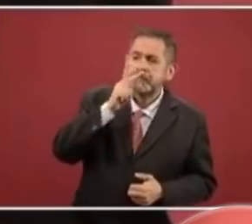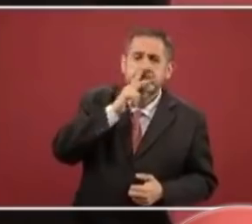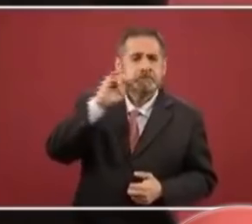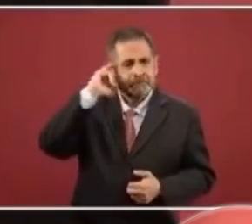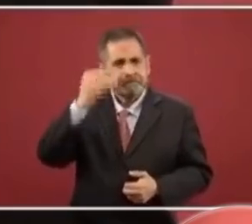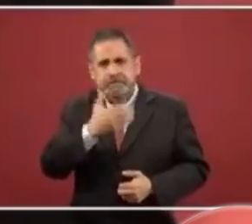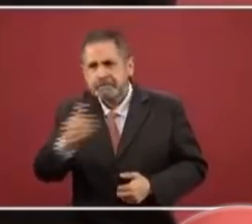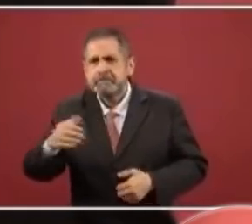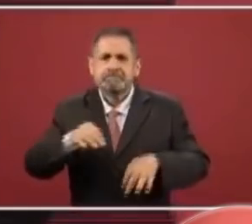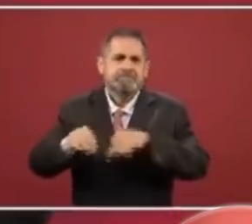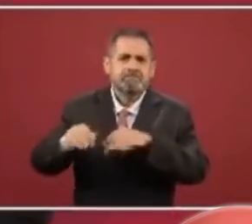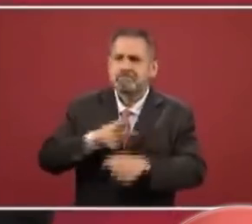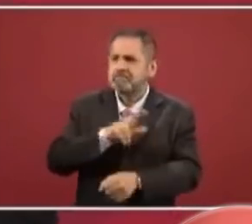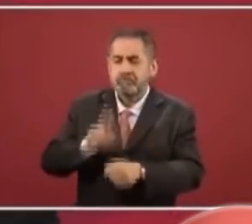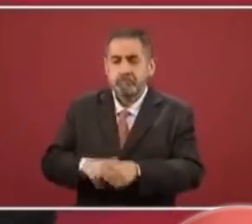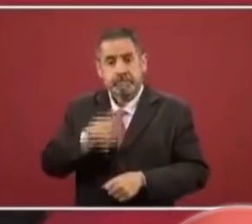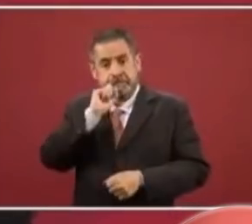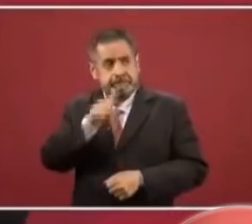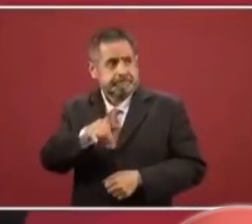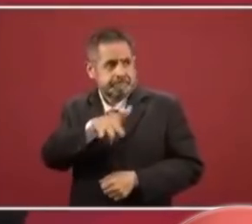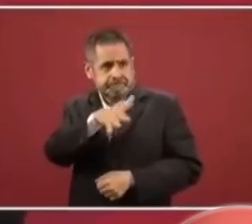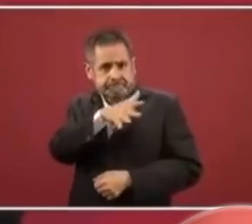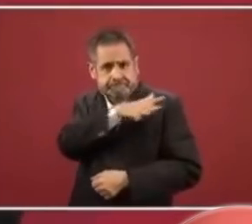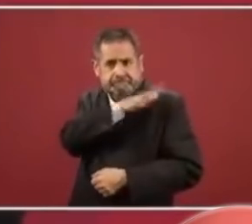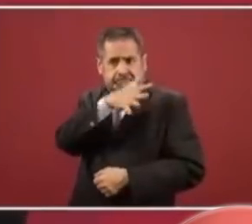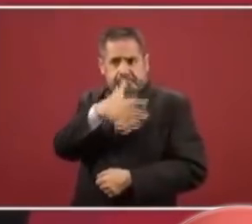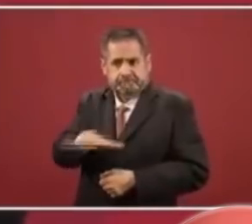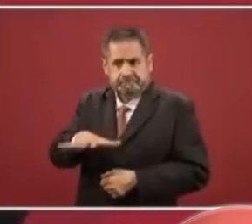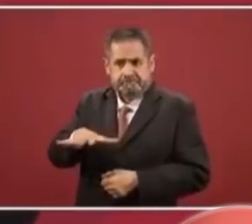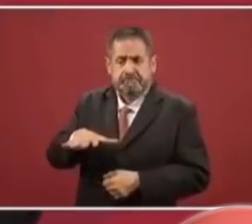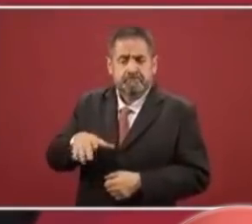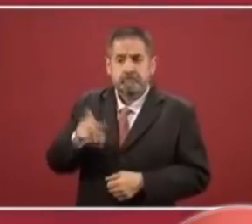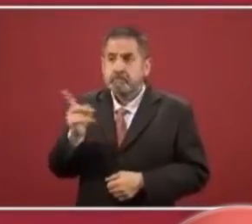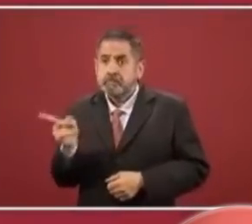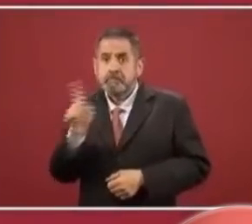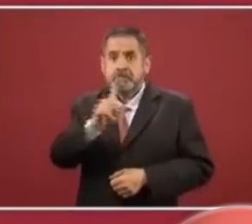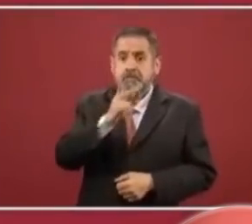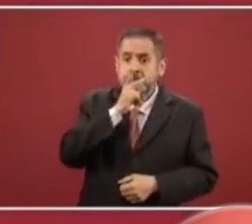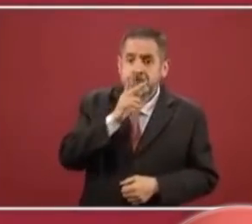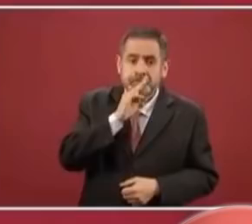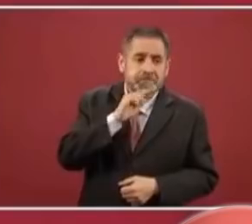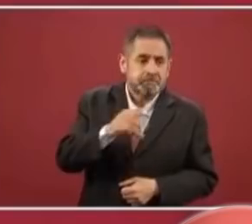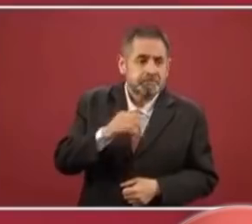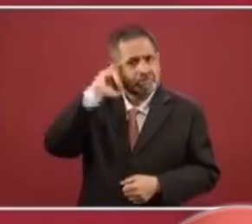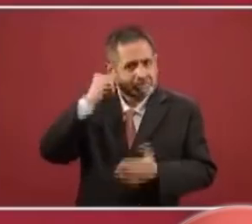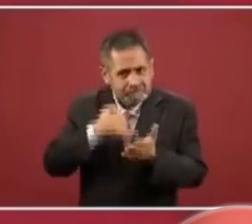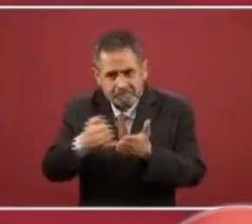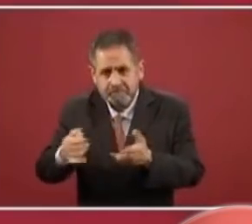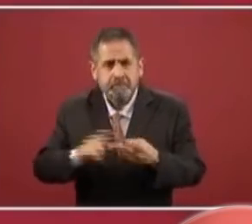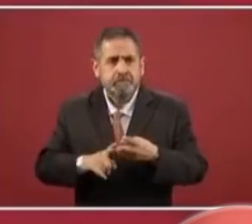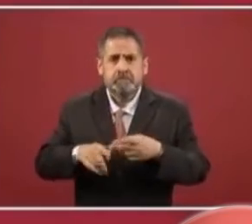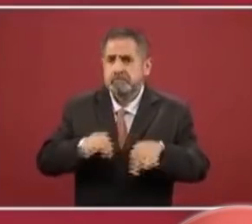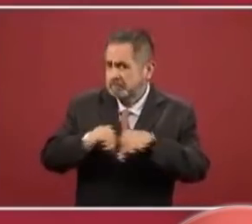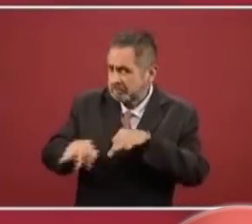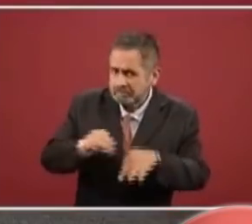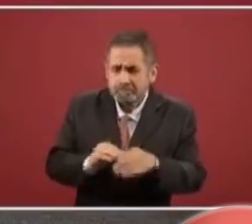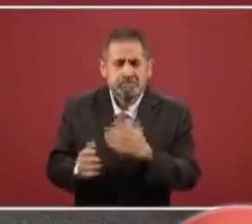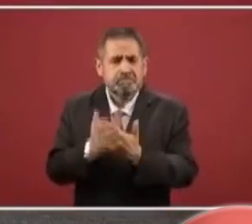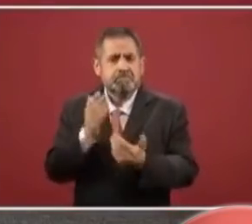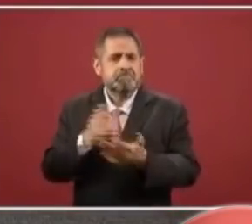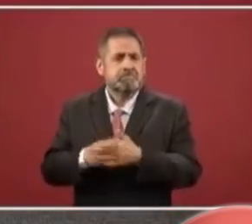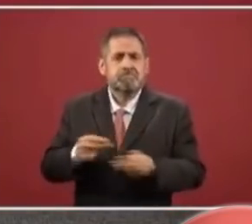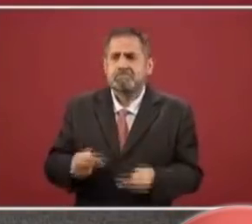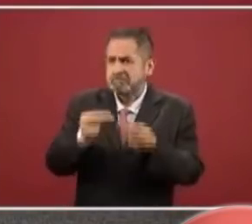obreros, pero además los generales, hijos de campesinos, hijos de obreros, hijos